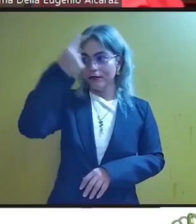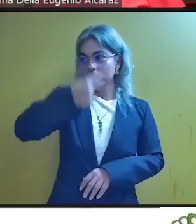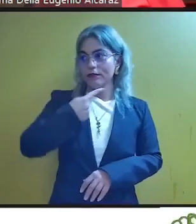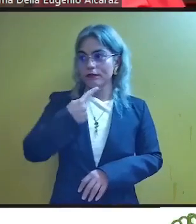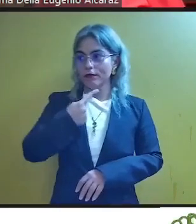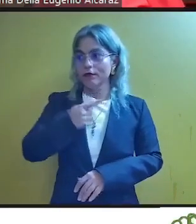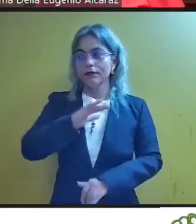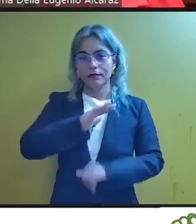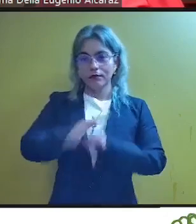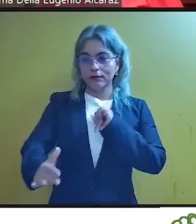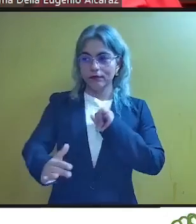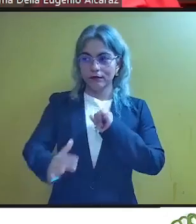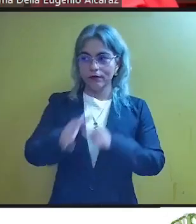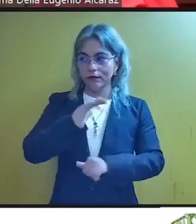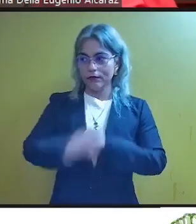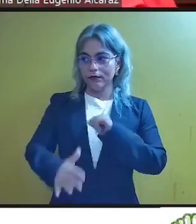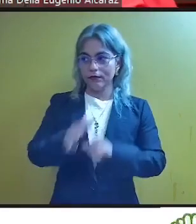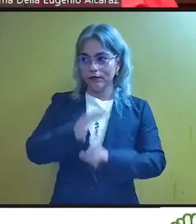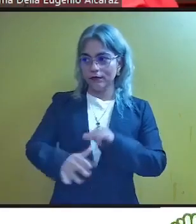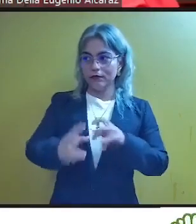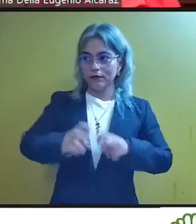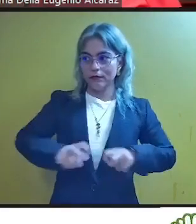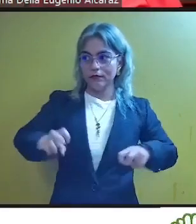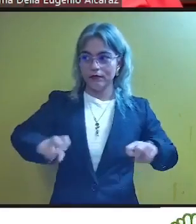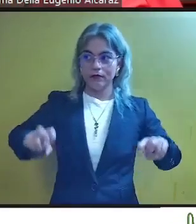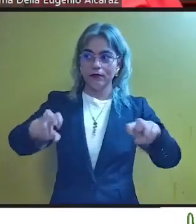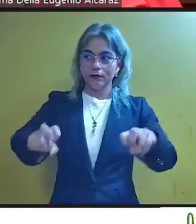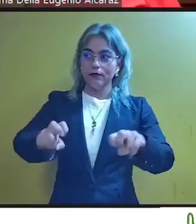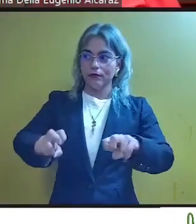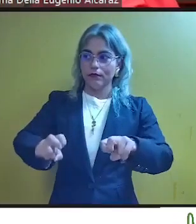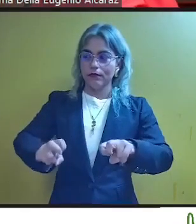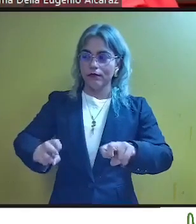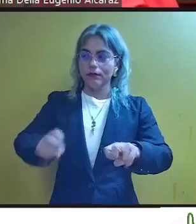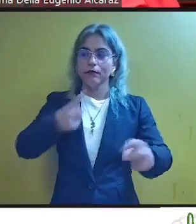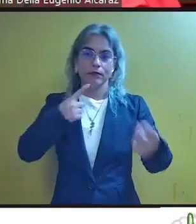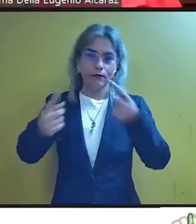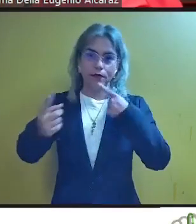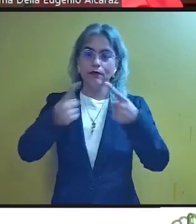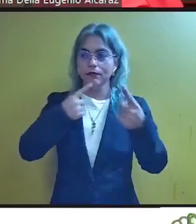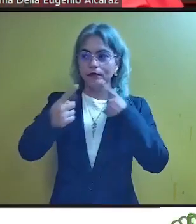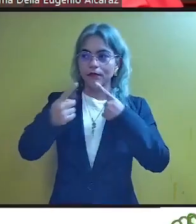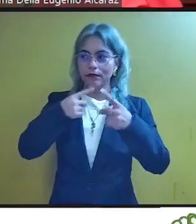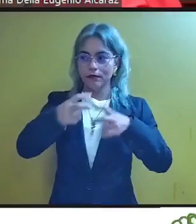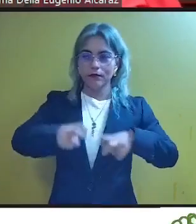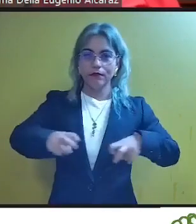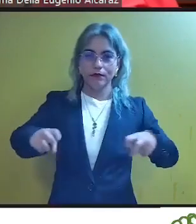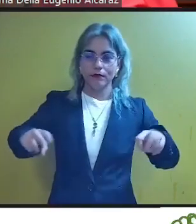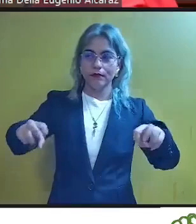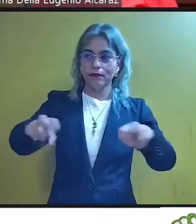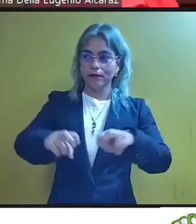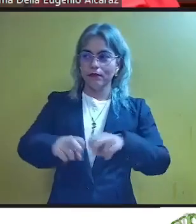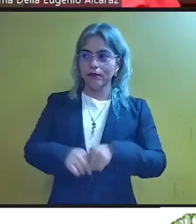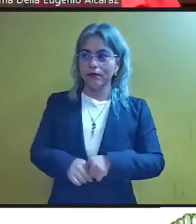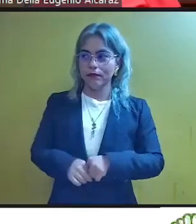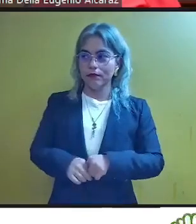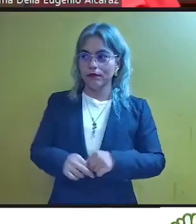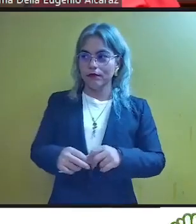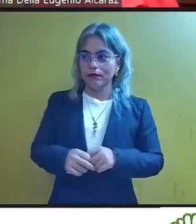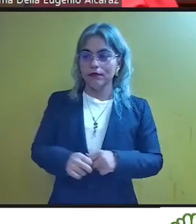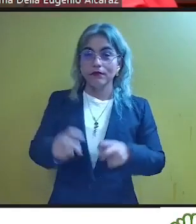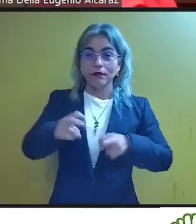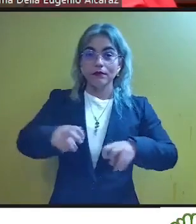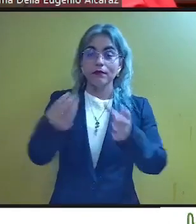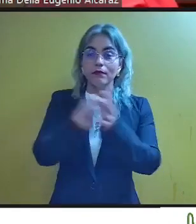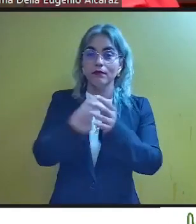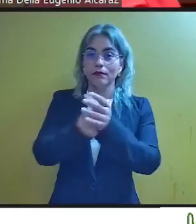concluya con una sesión para ponerlo a consideración del Pleno. Se convocará a sesión privada a